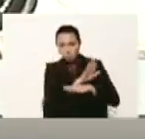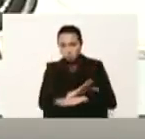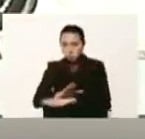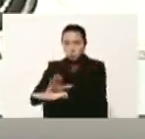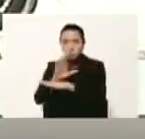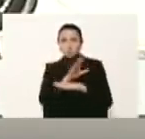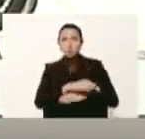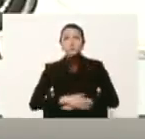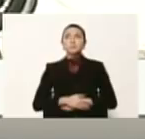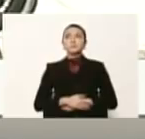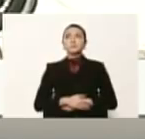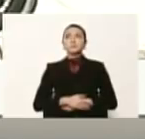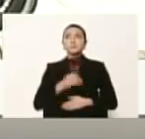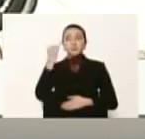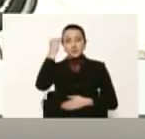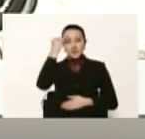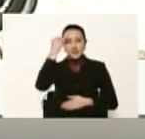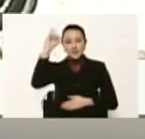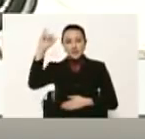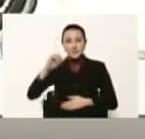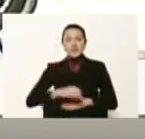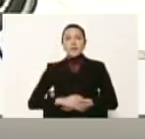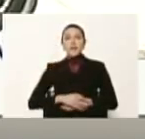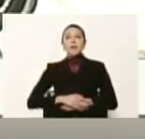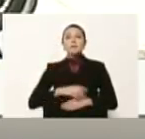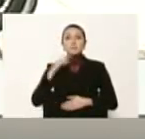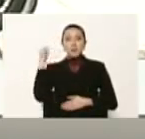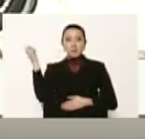ciudadana, inteligencia popular.